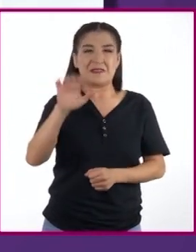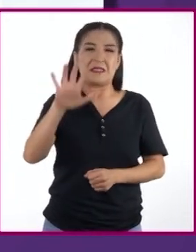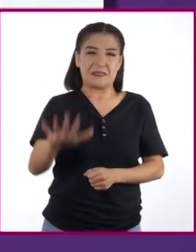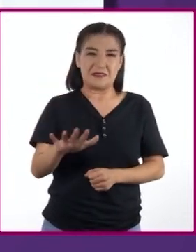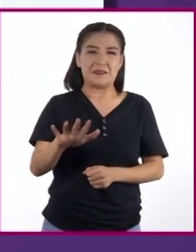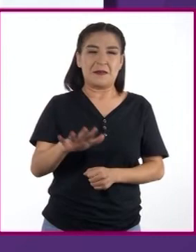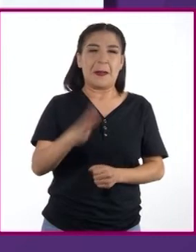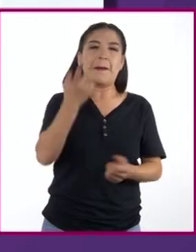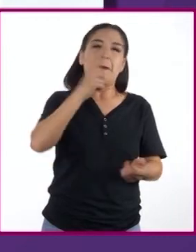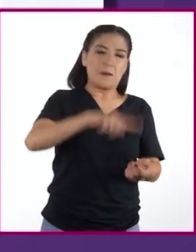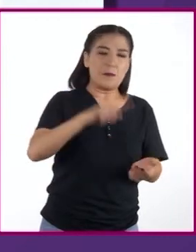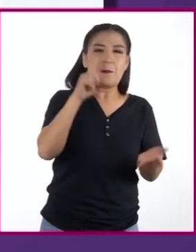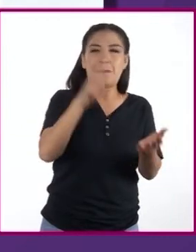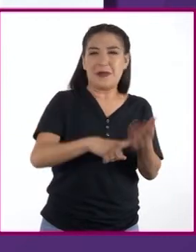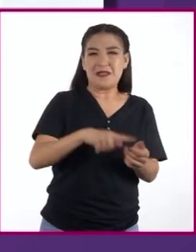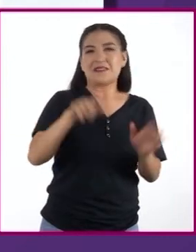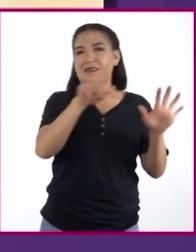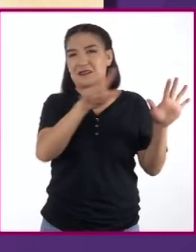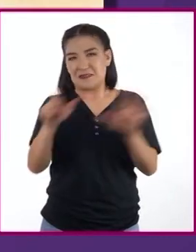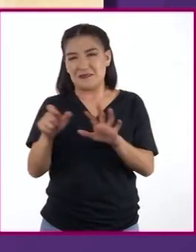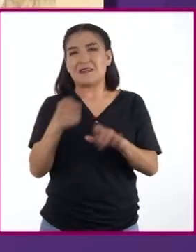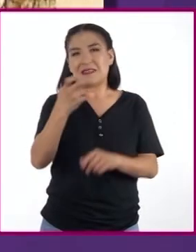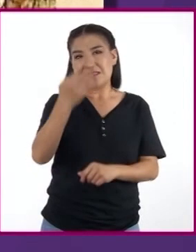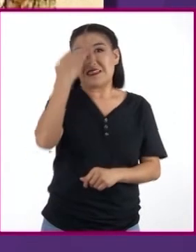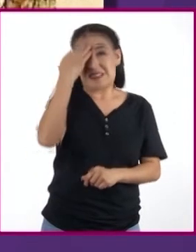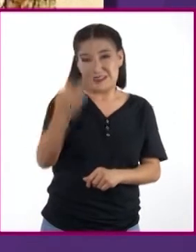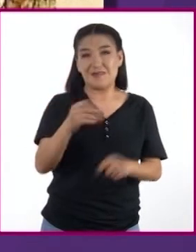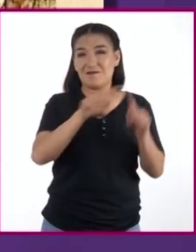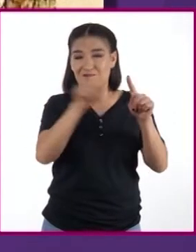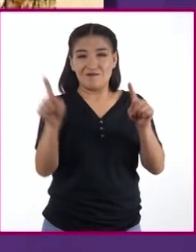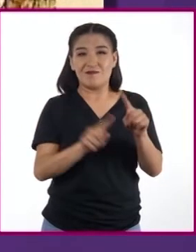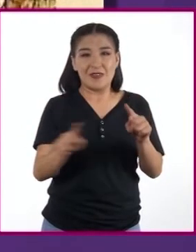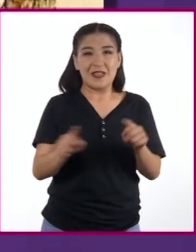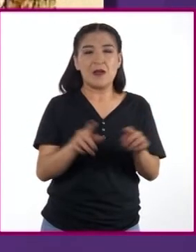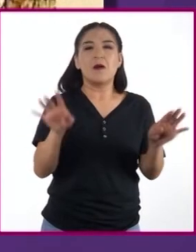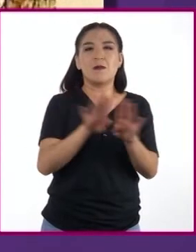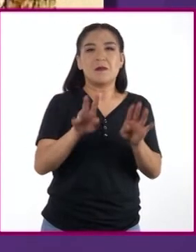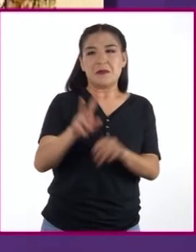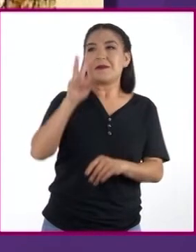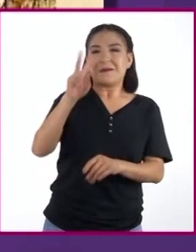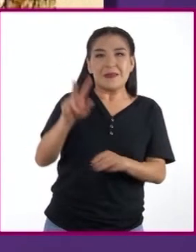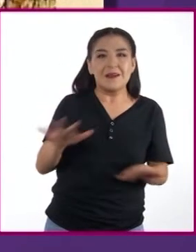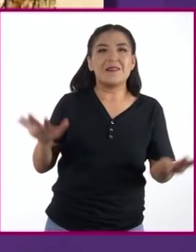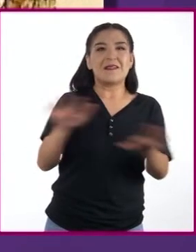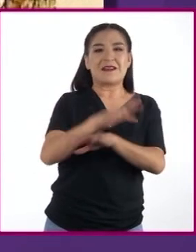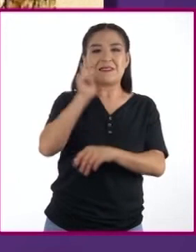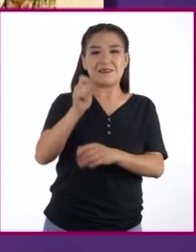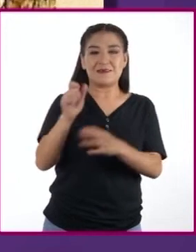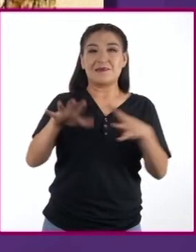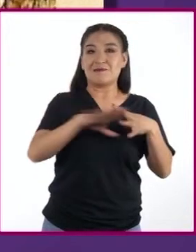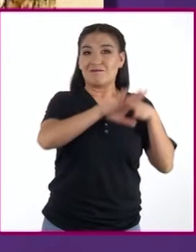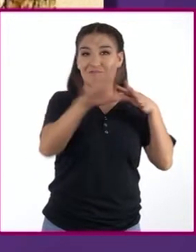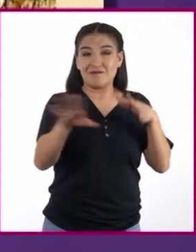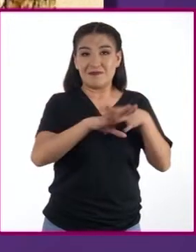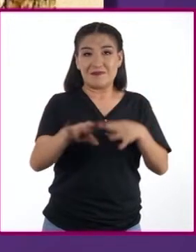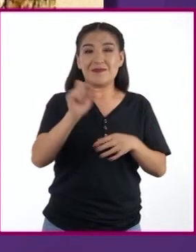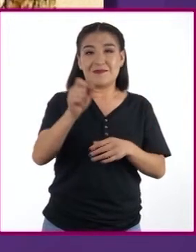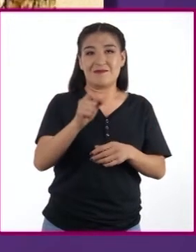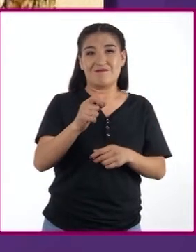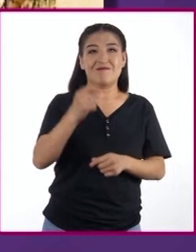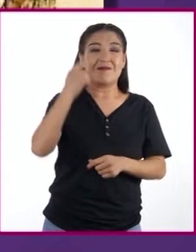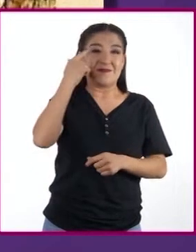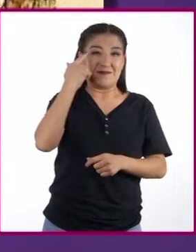1565 y 1700. Destaca la migración de chinos, ya que la